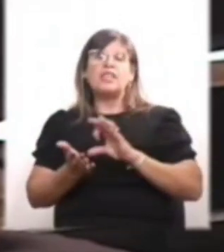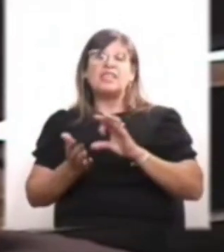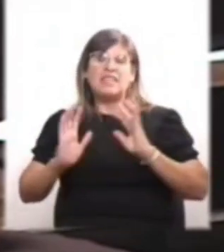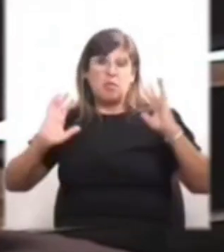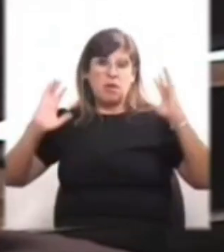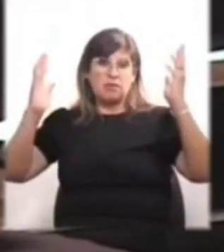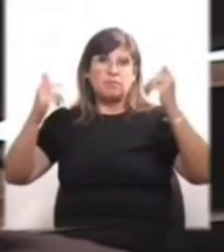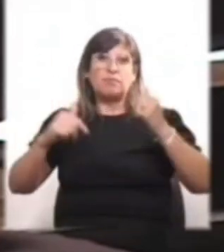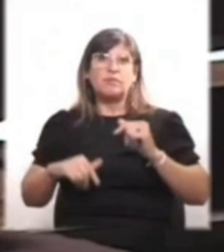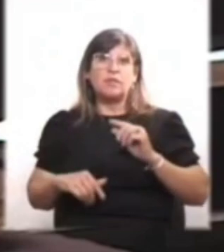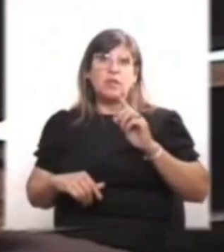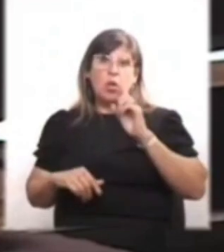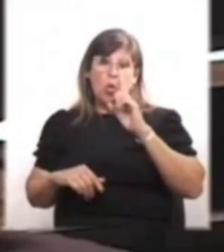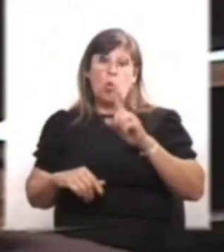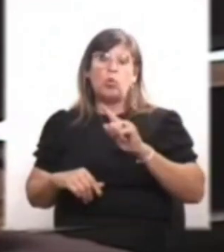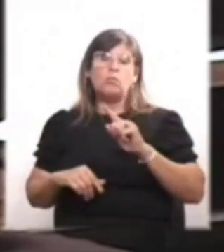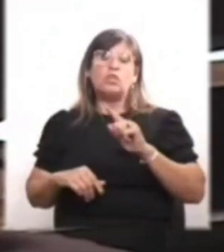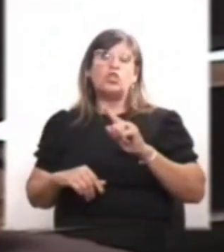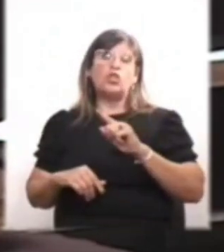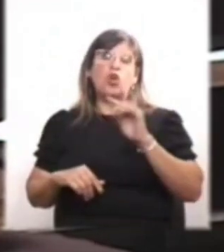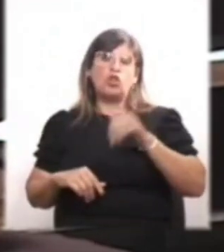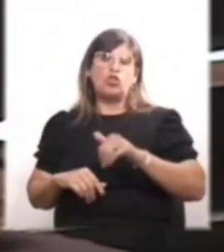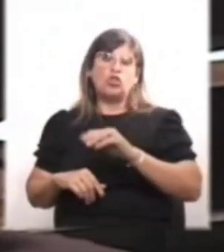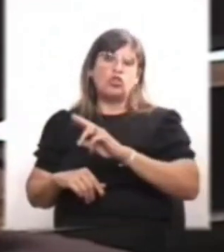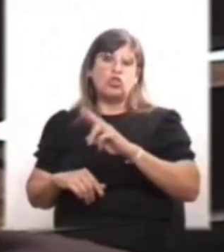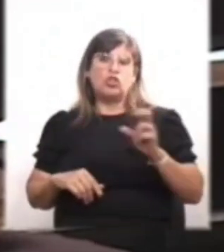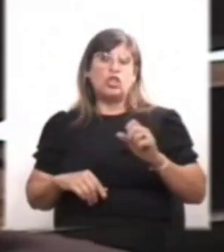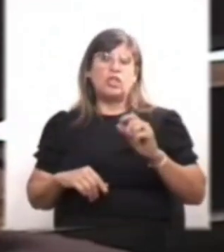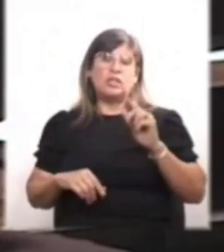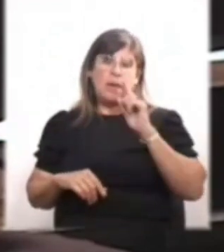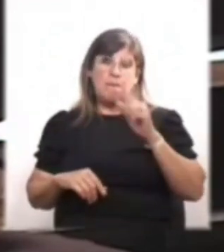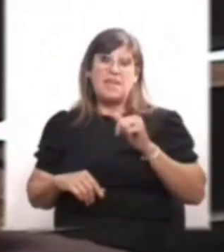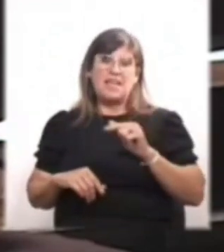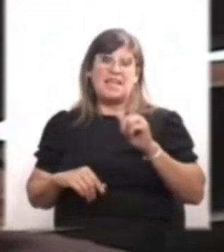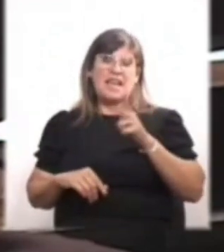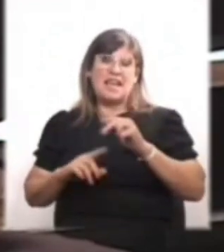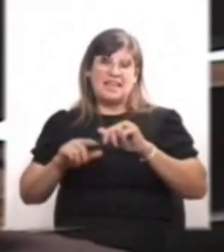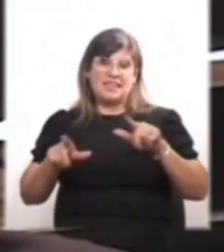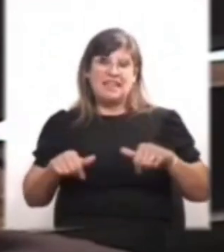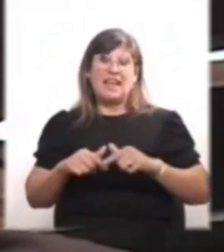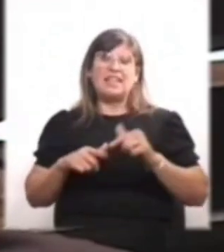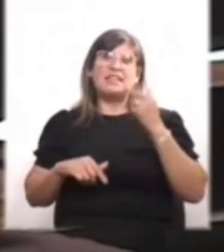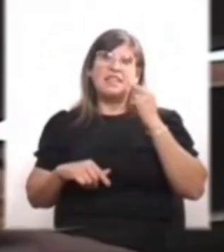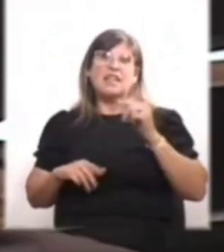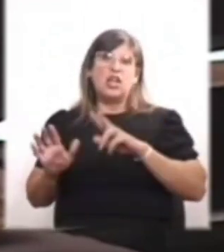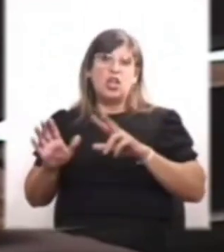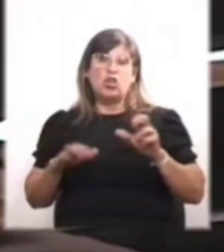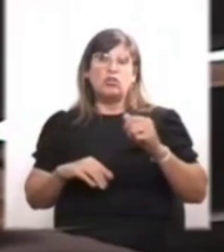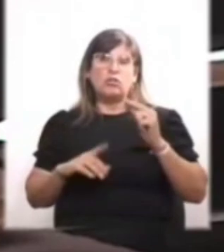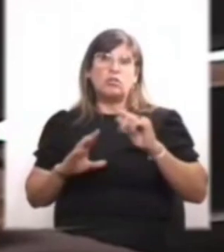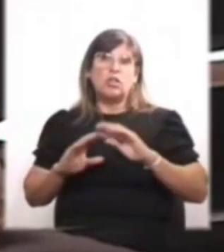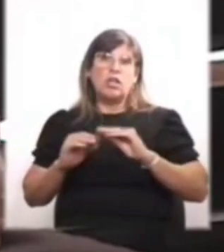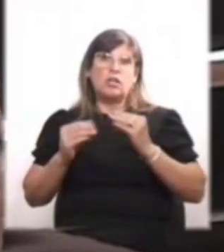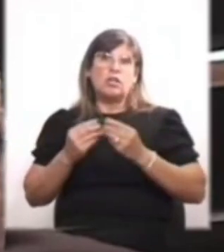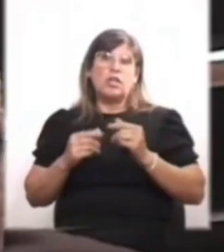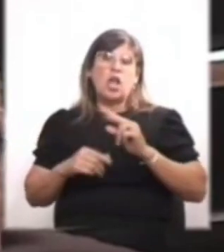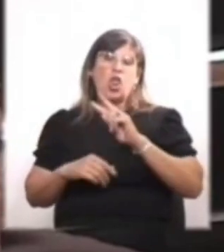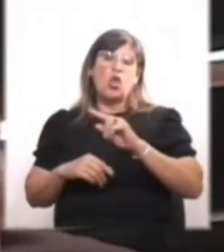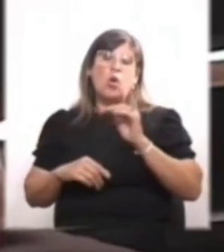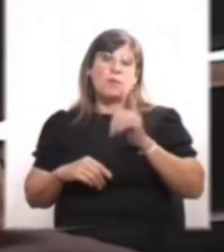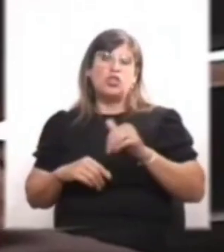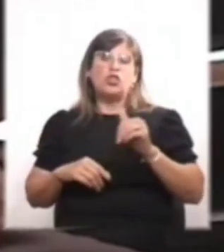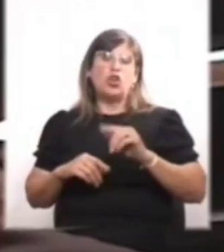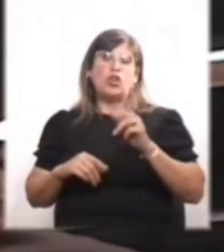uruguayo, el 1.200.000 hectáreas forestadas y las 800.000 hectáreas monte nativo, digamos que para redondear los 2 millones de hectáreas